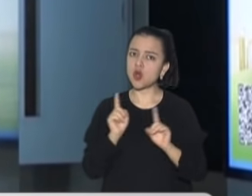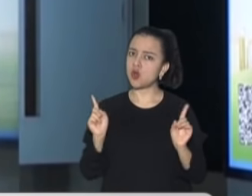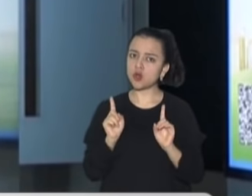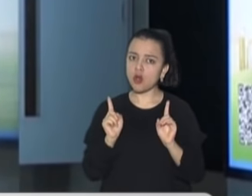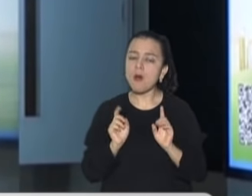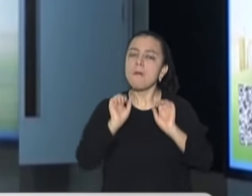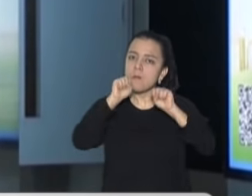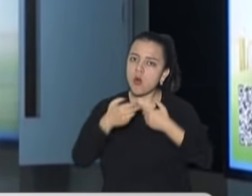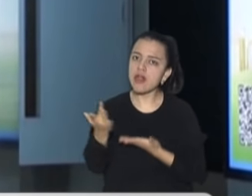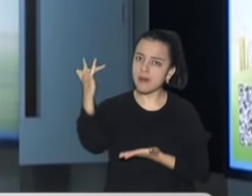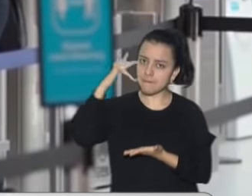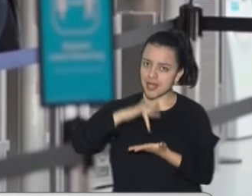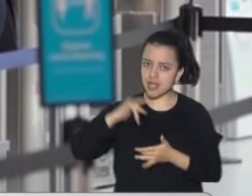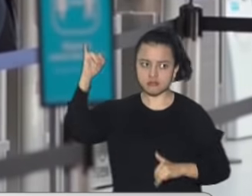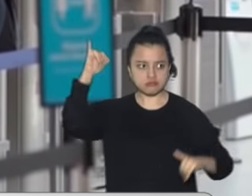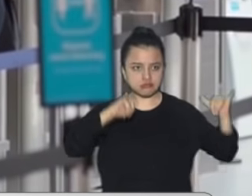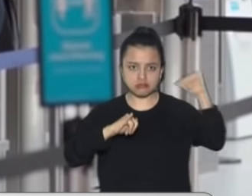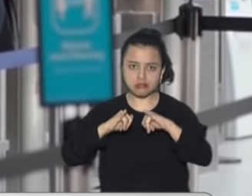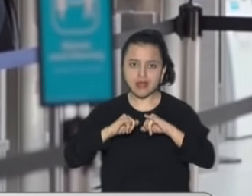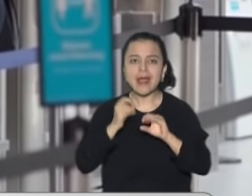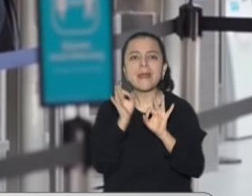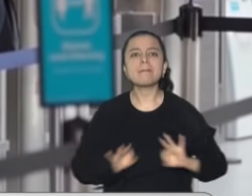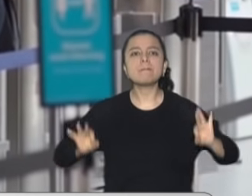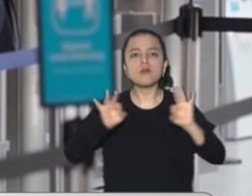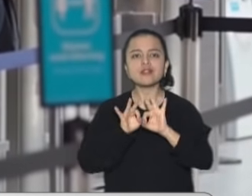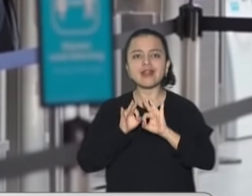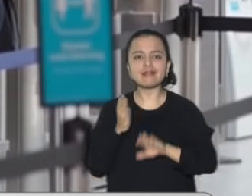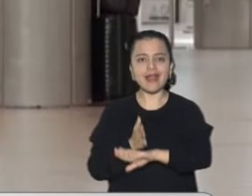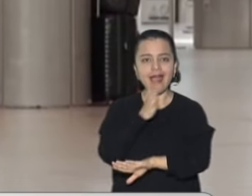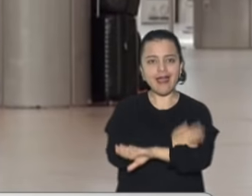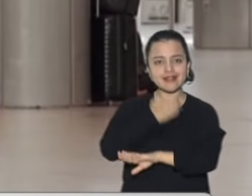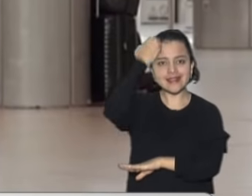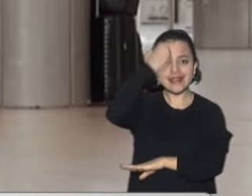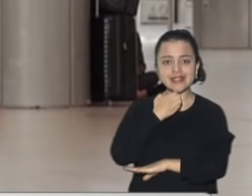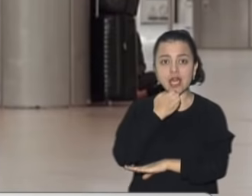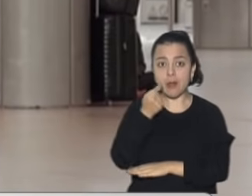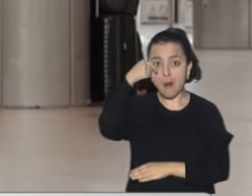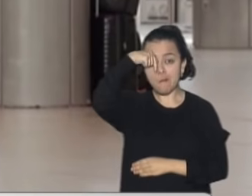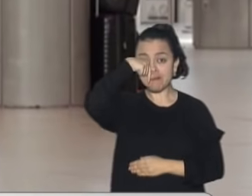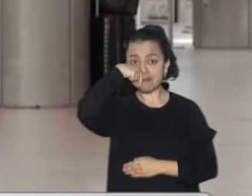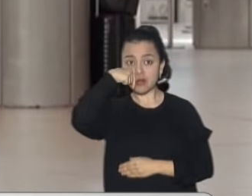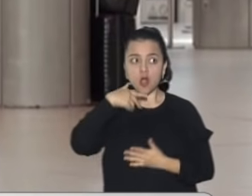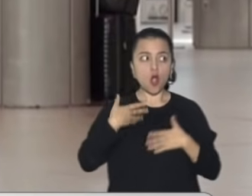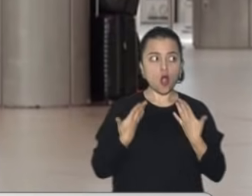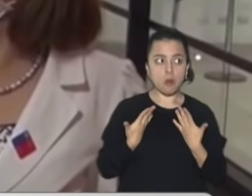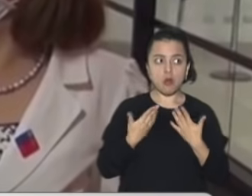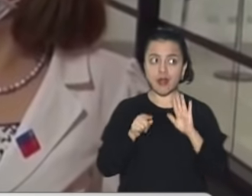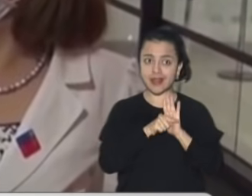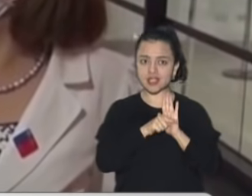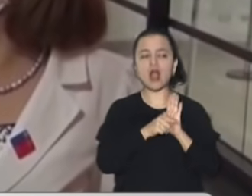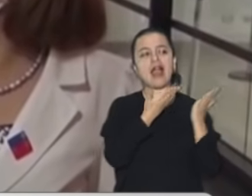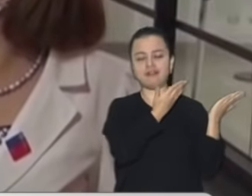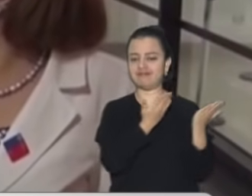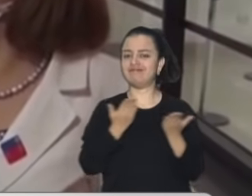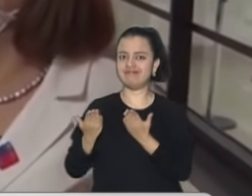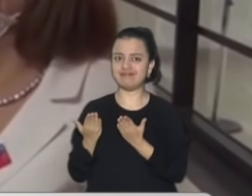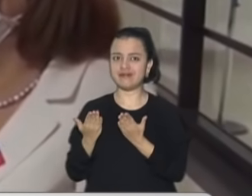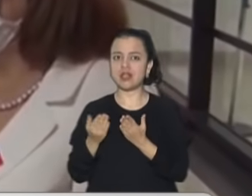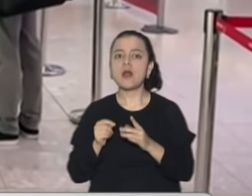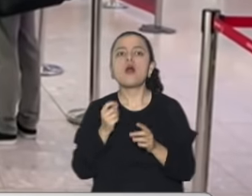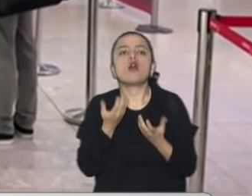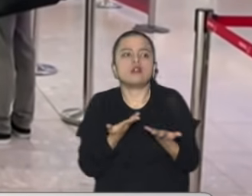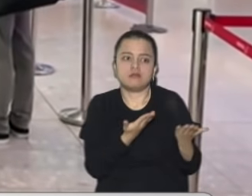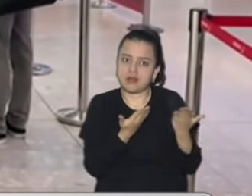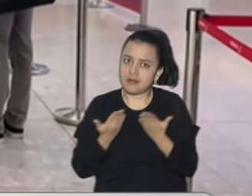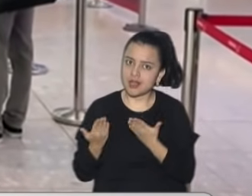un certificado de test negativo de COVID-19 para ingresar. Para el nuevo ejecutivo, la pandemia está empeorando con variantes más contagiosas y